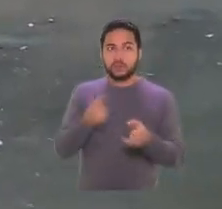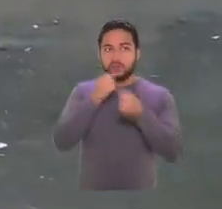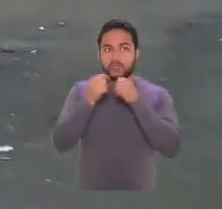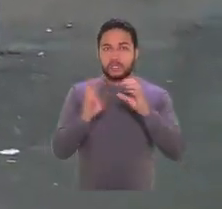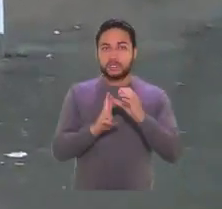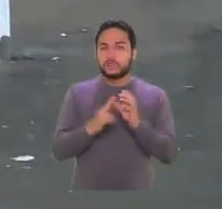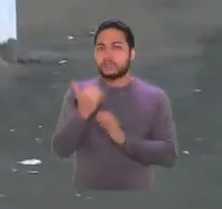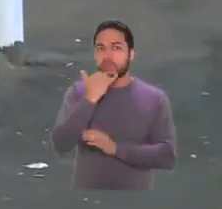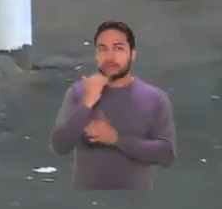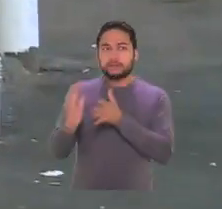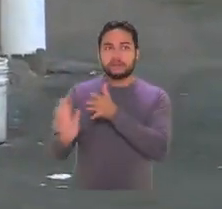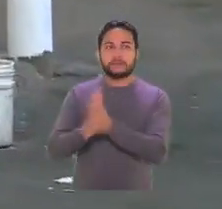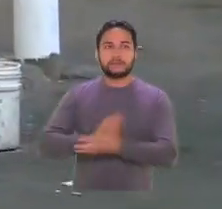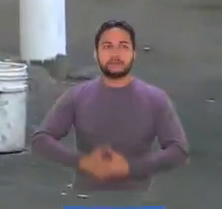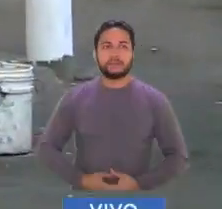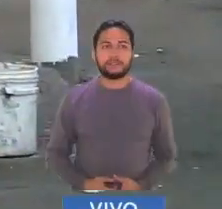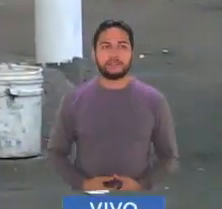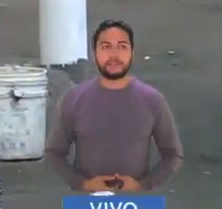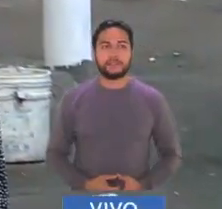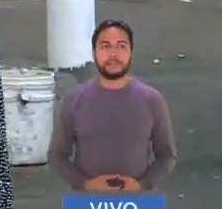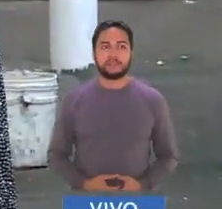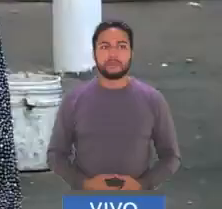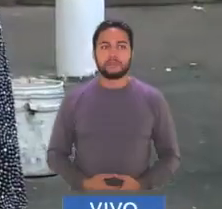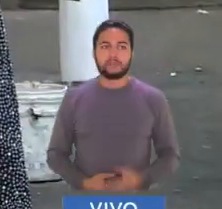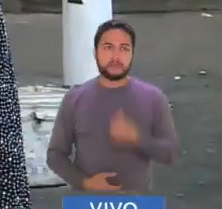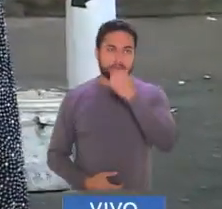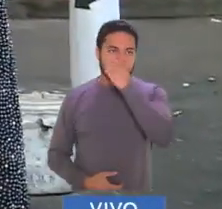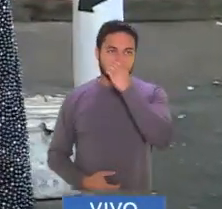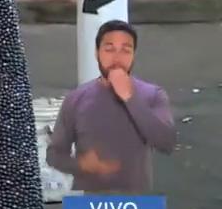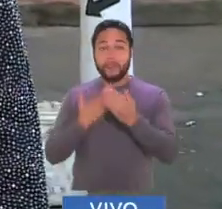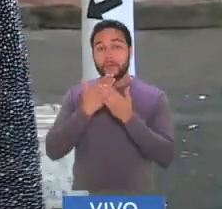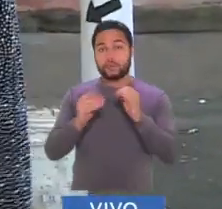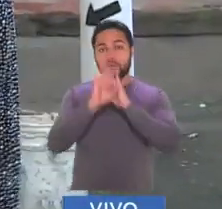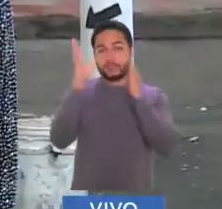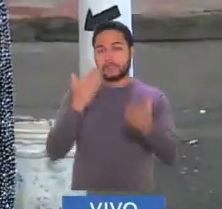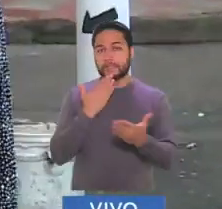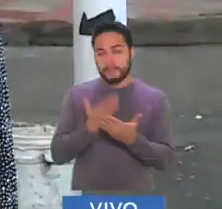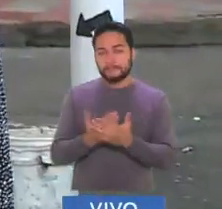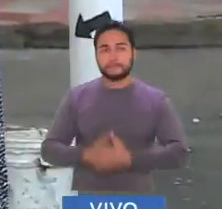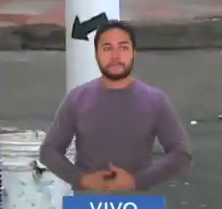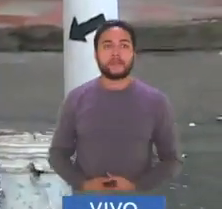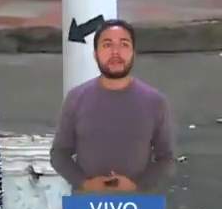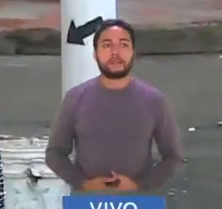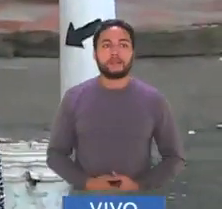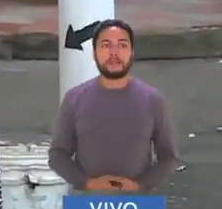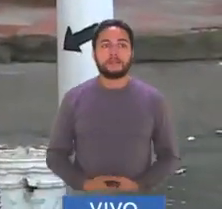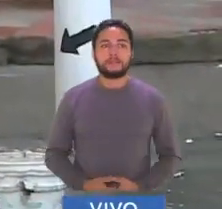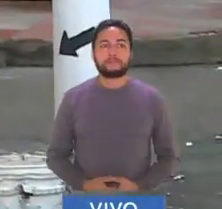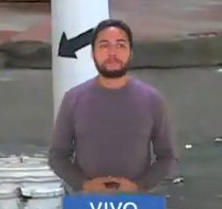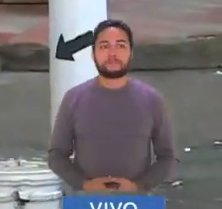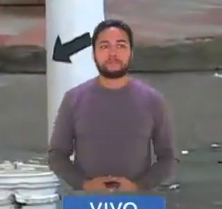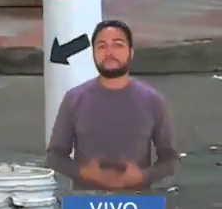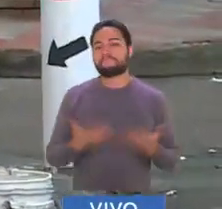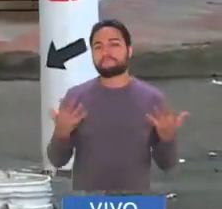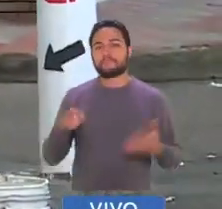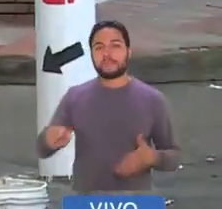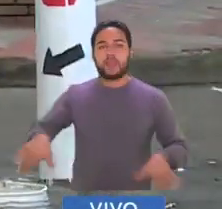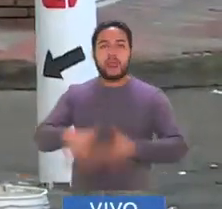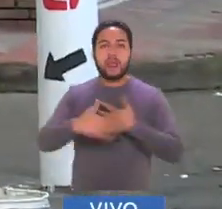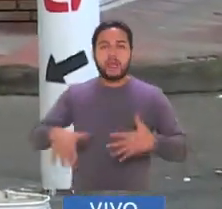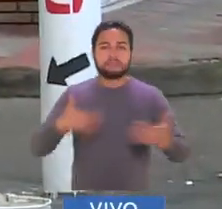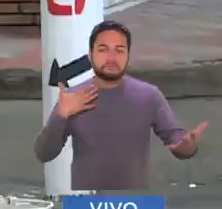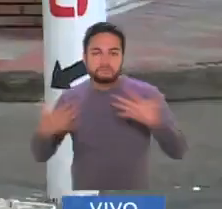fue lo que pasó, porque esta persona la golpea. Gracias, buenos días. Bueno, pues es un indigente que